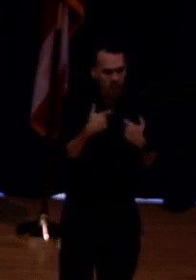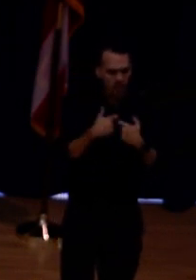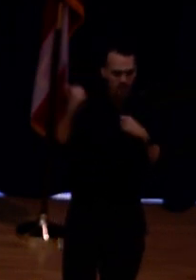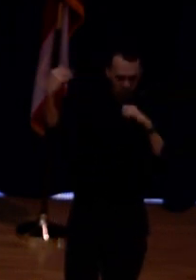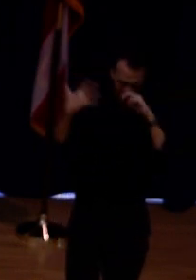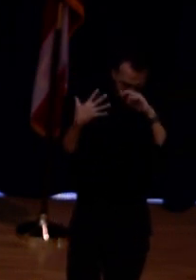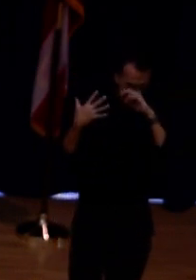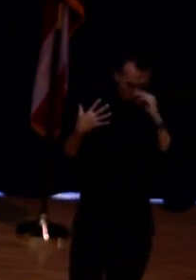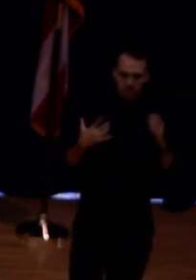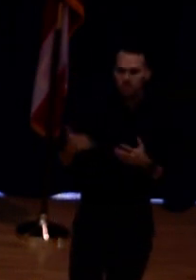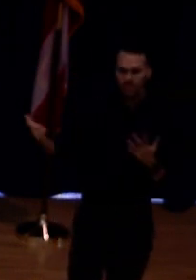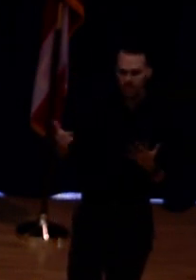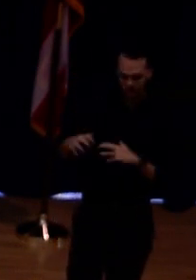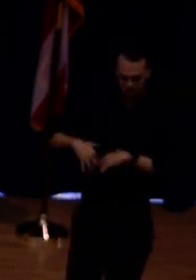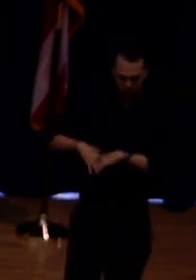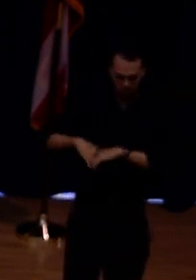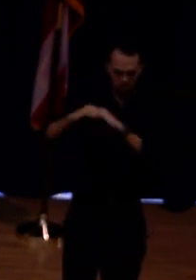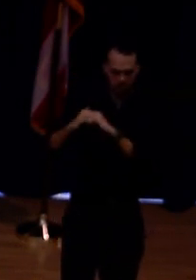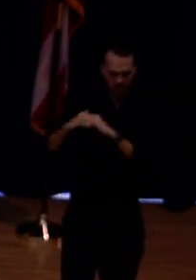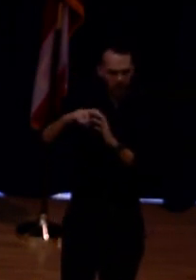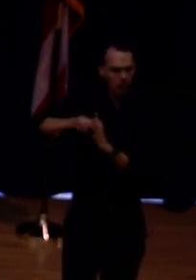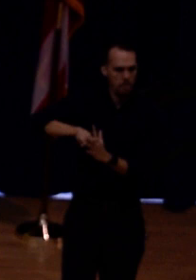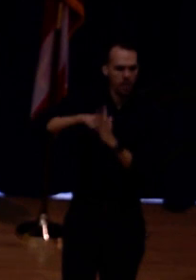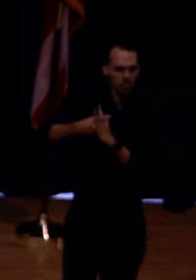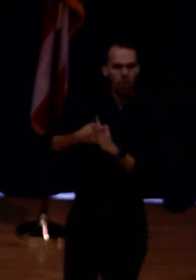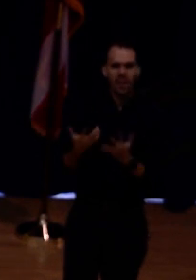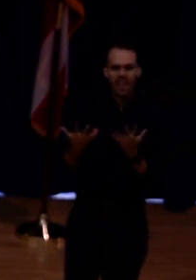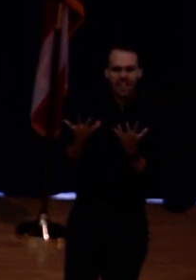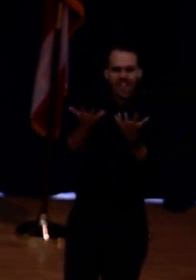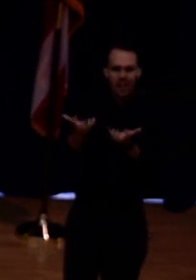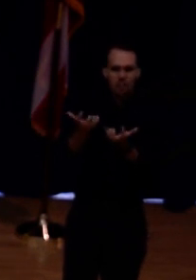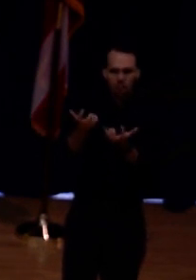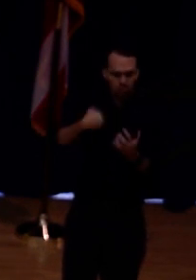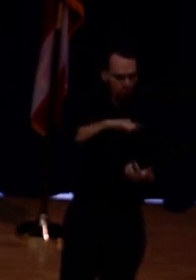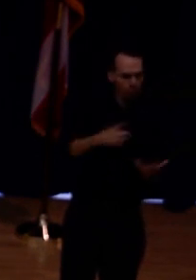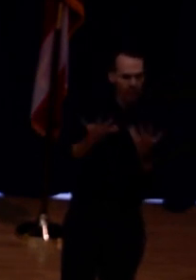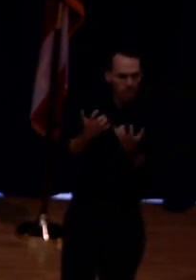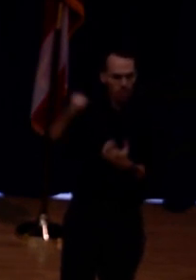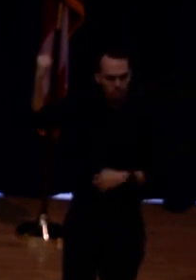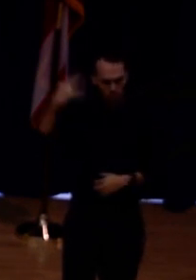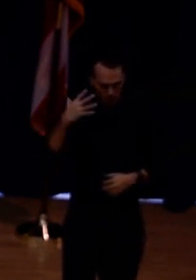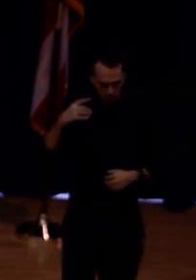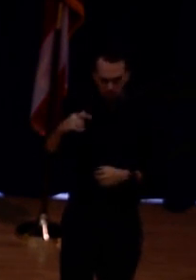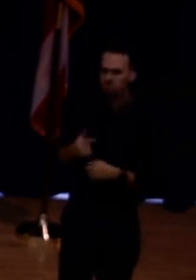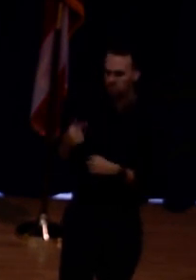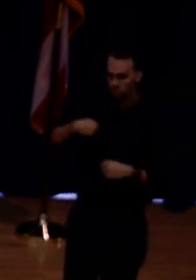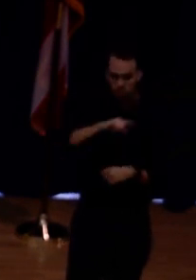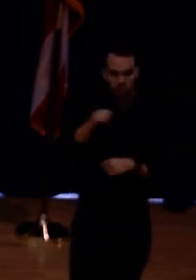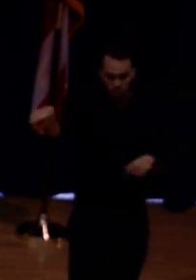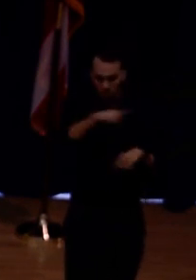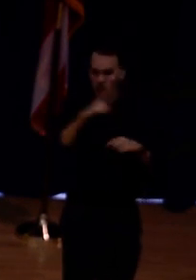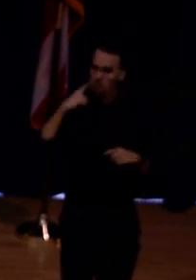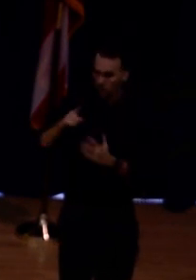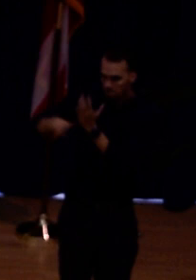nace Queremos Sol. Pueden, ¿verdad?, leer la propuesta en la página web que aparece ahí. Pueden ver todos los grupos que